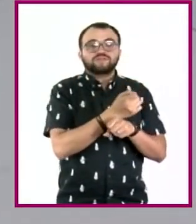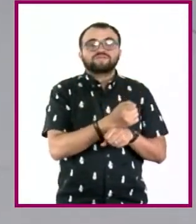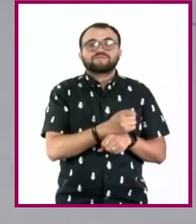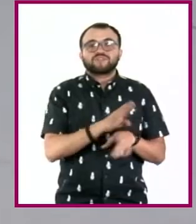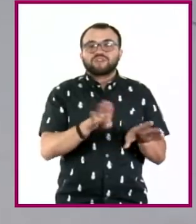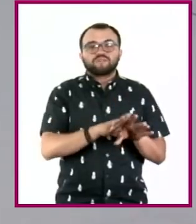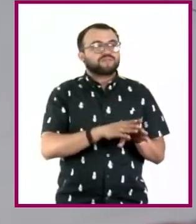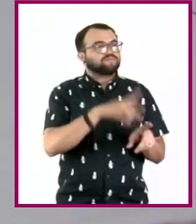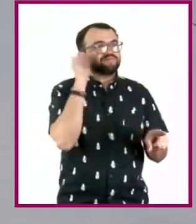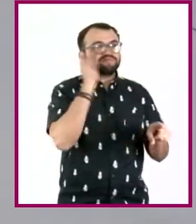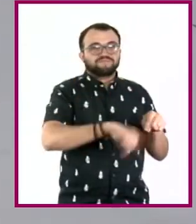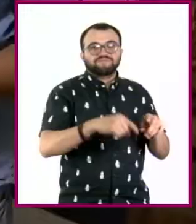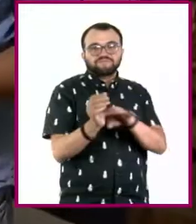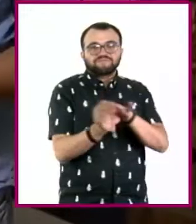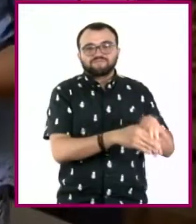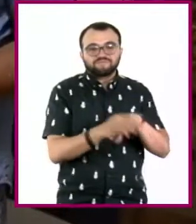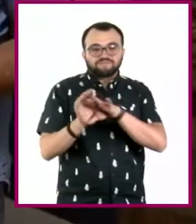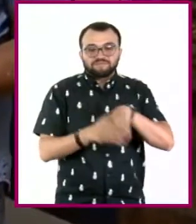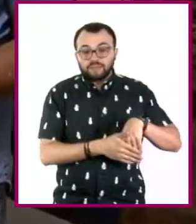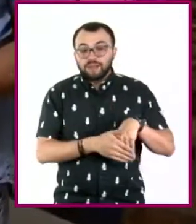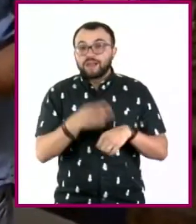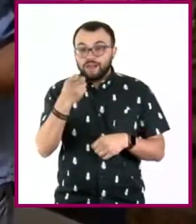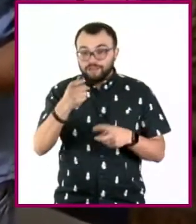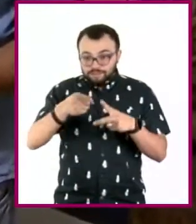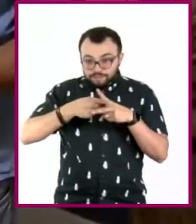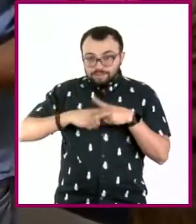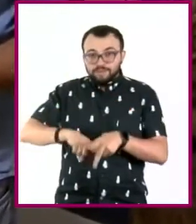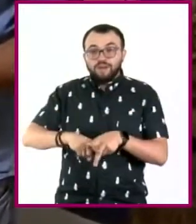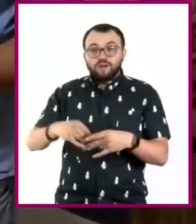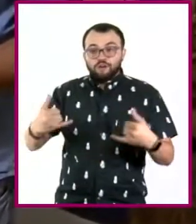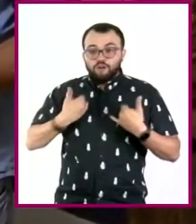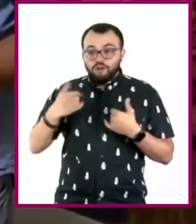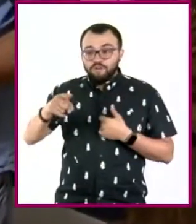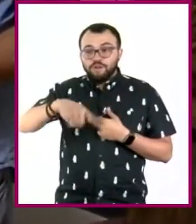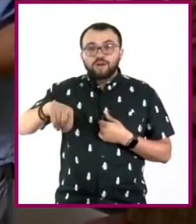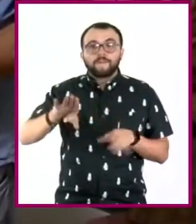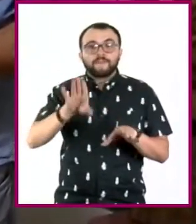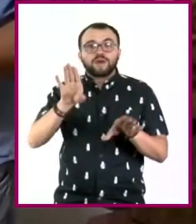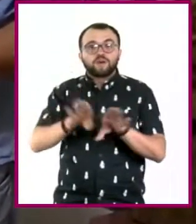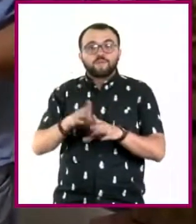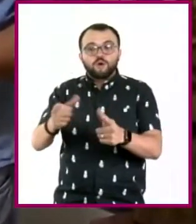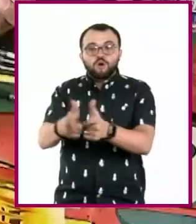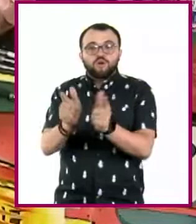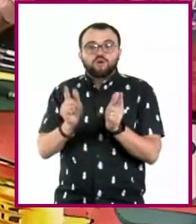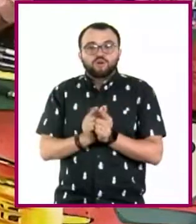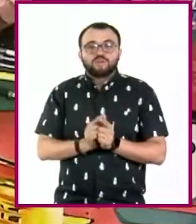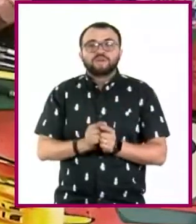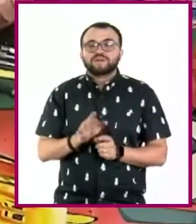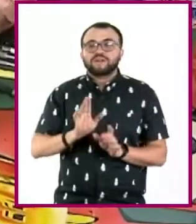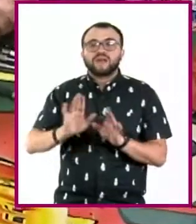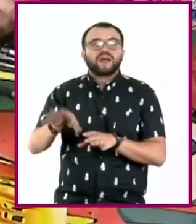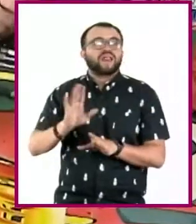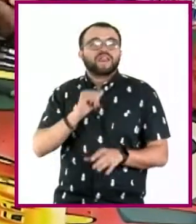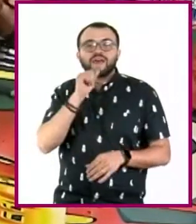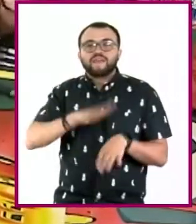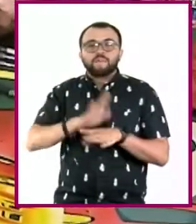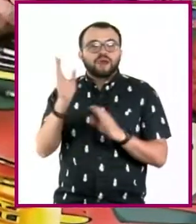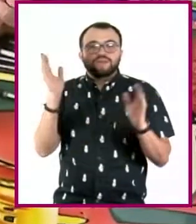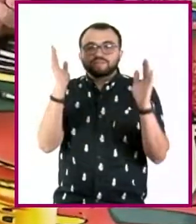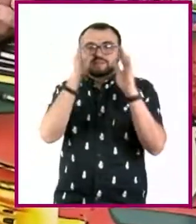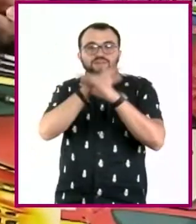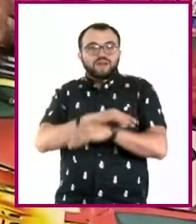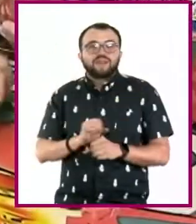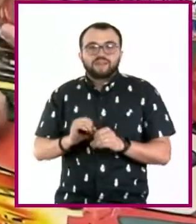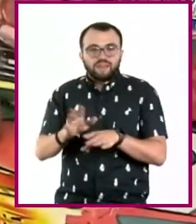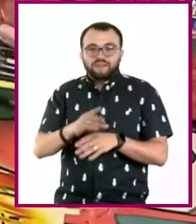suprimieron. A partir de allí, la juventud fue vista como un grupo que era preciso mantener entretenido, ya no por la senda de la violencia